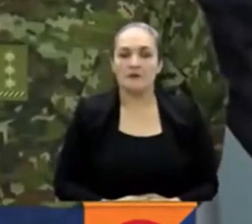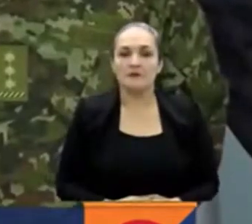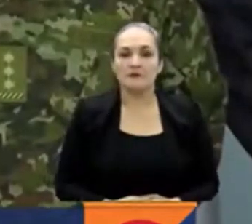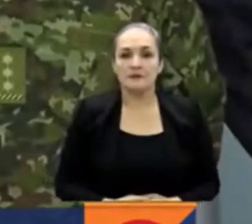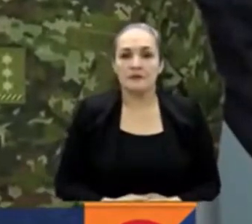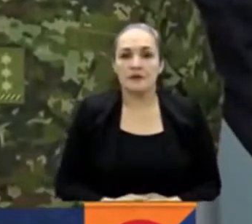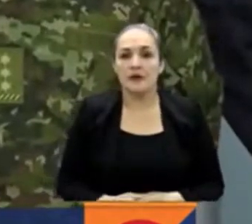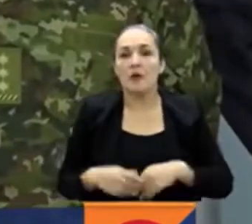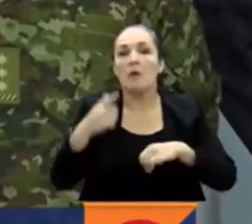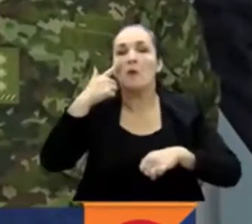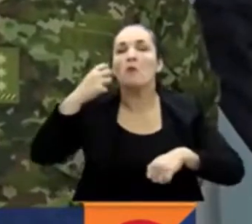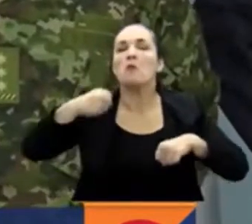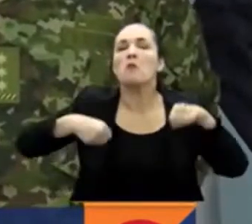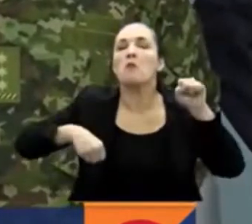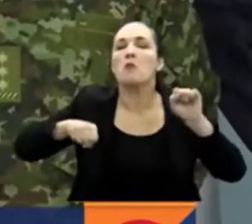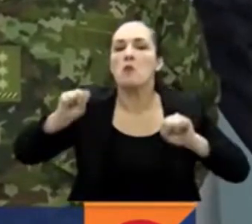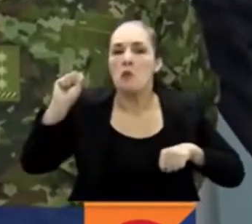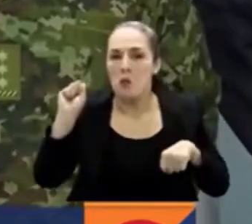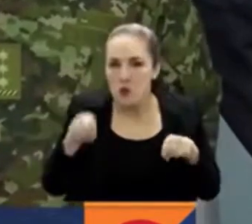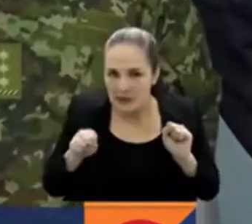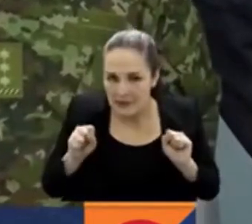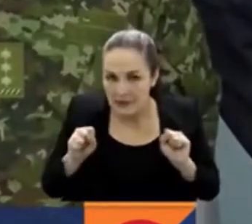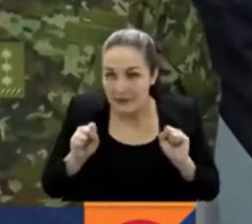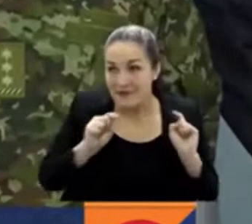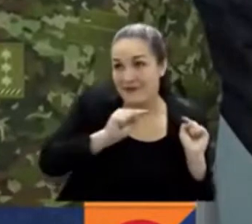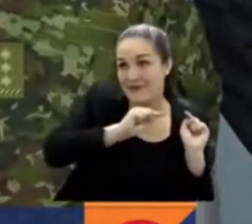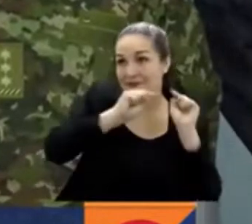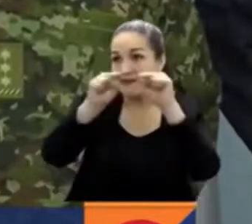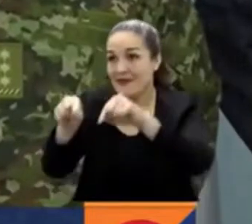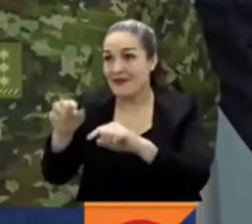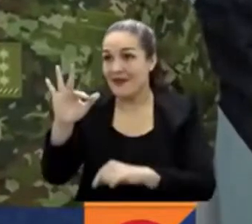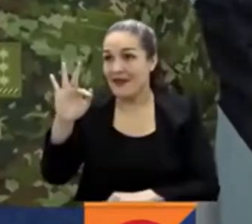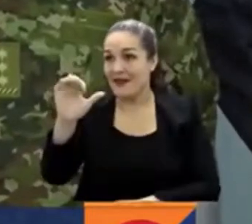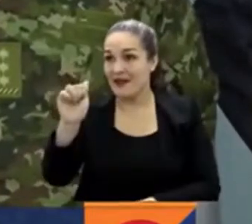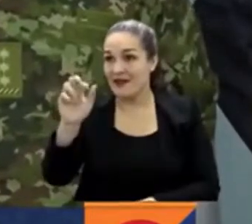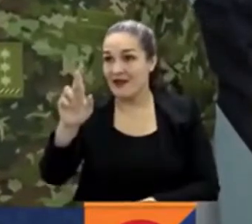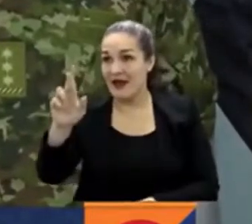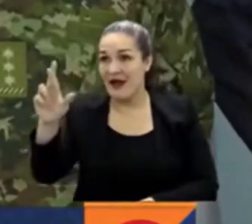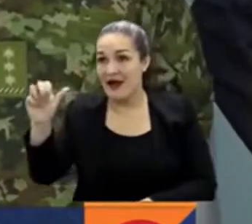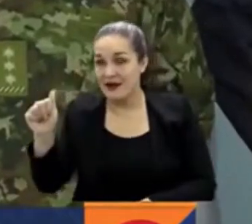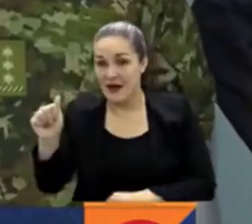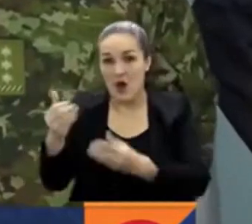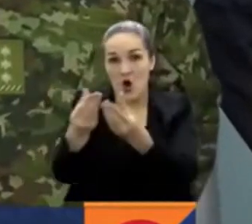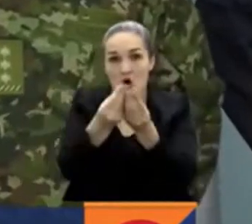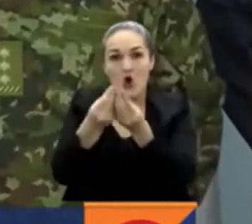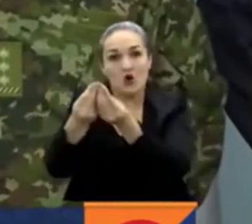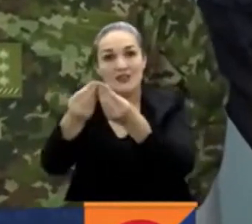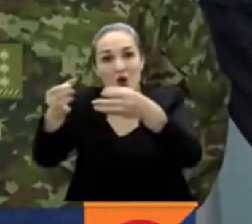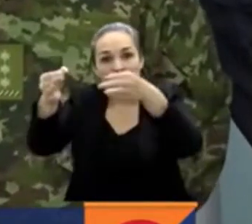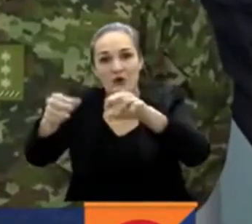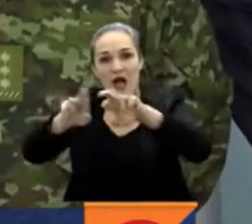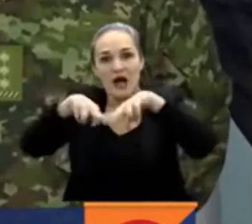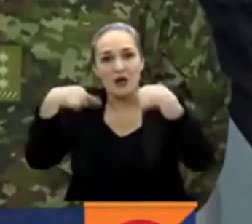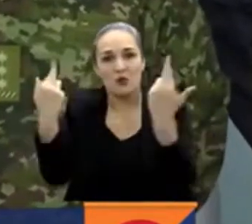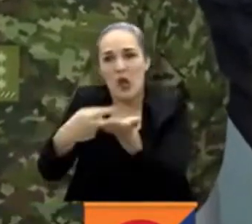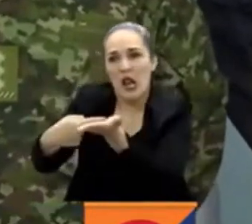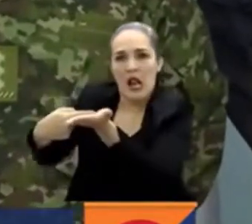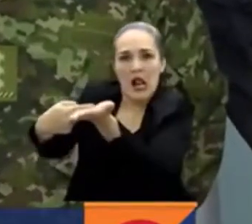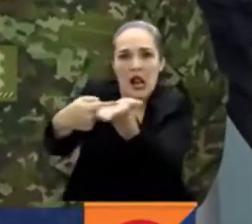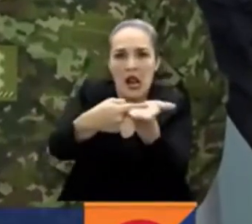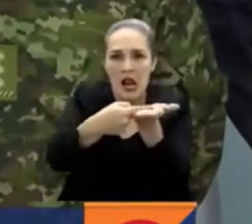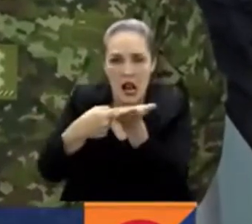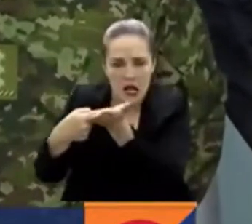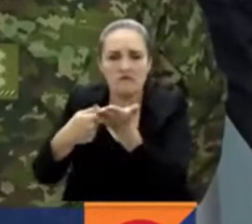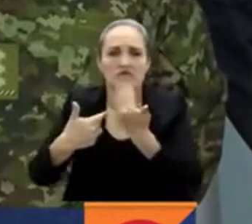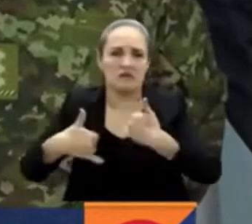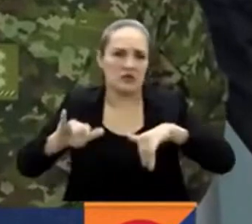Muy probablemente el Consejo de Seguridad Integral, en la nueva denominación que también se ha dispuesto